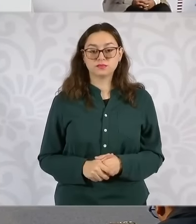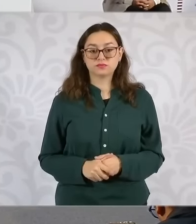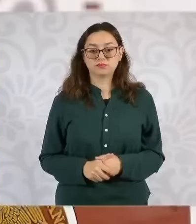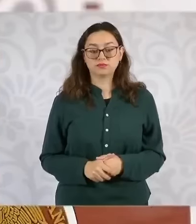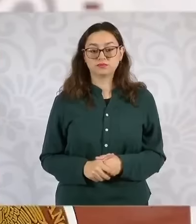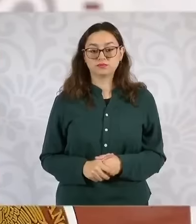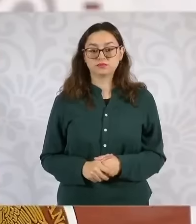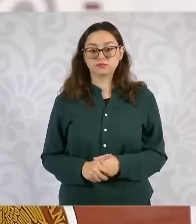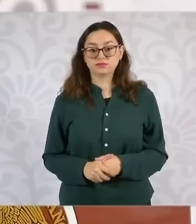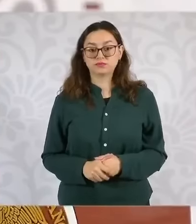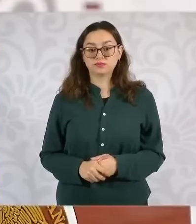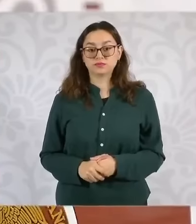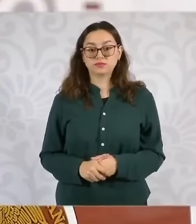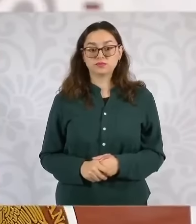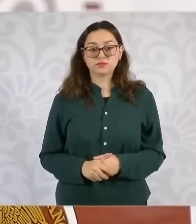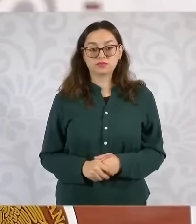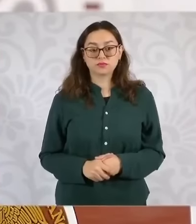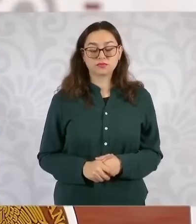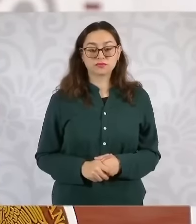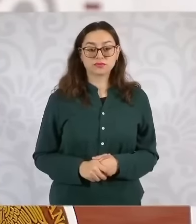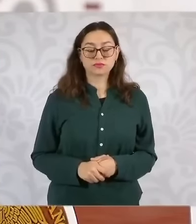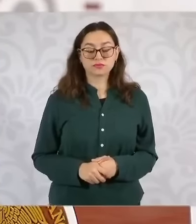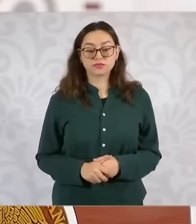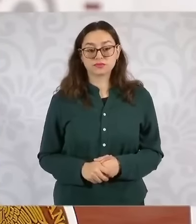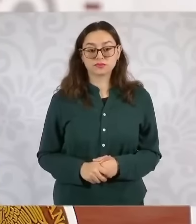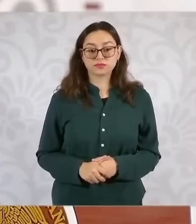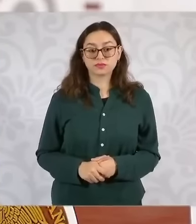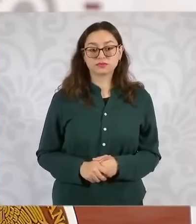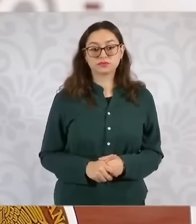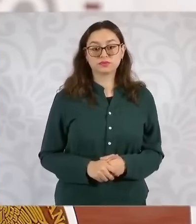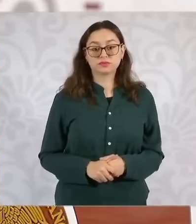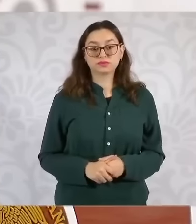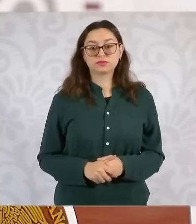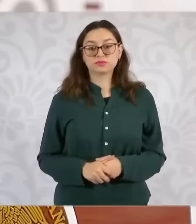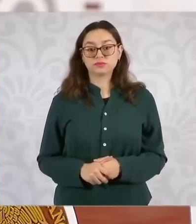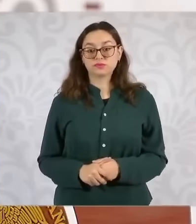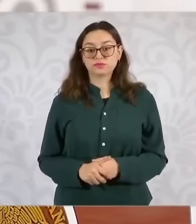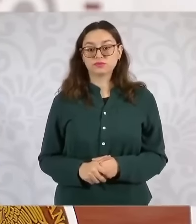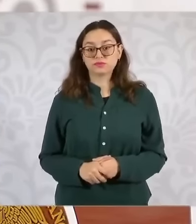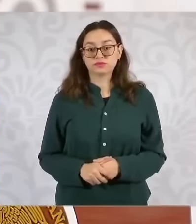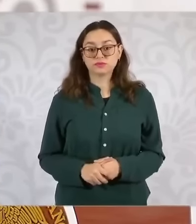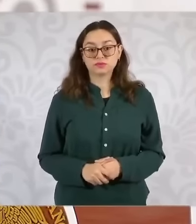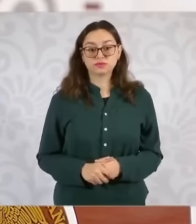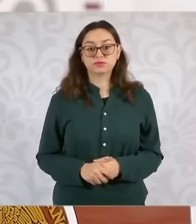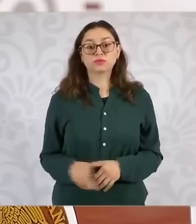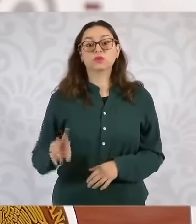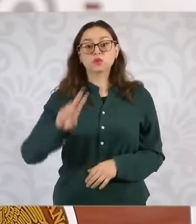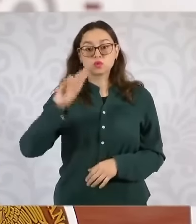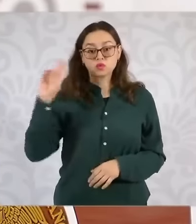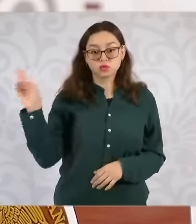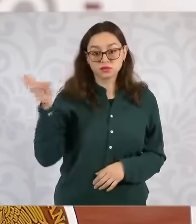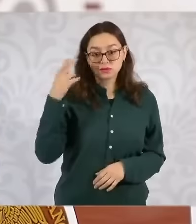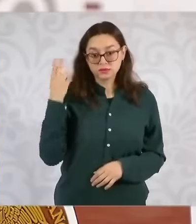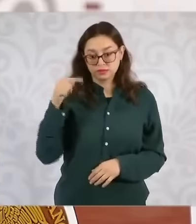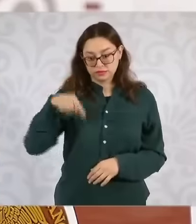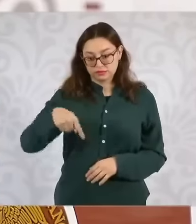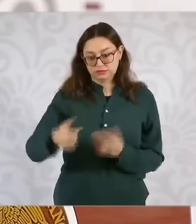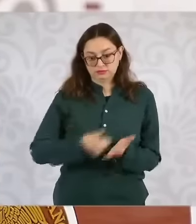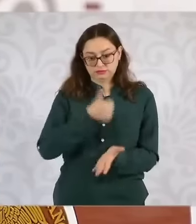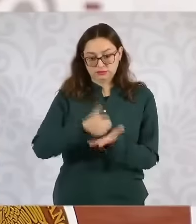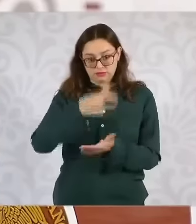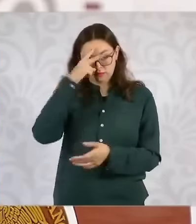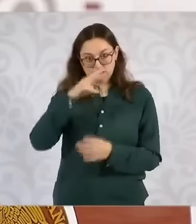Les voy a informar la parte de las universidades que de ahora en adelante serán nacionales, que fueron creadas